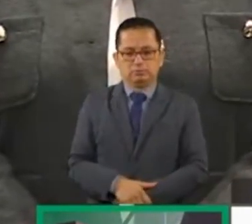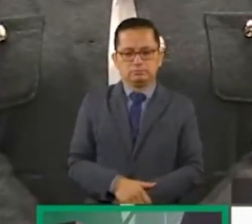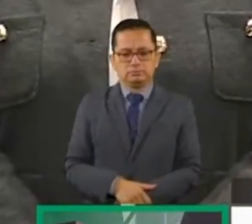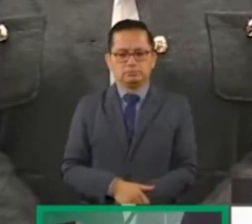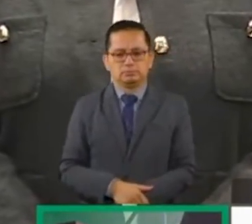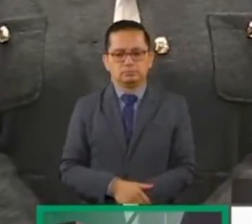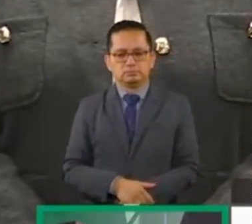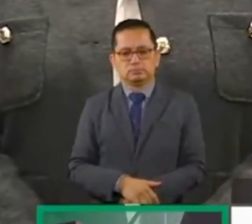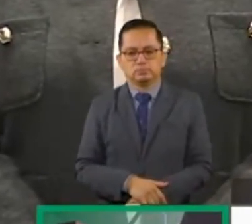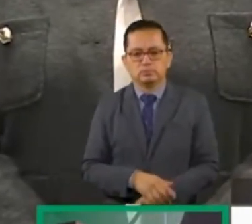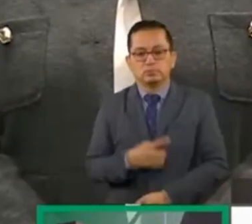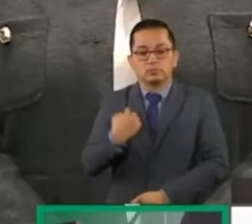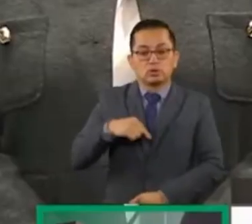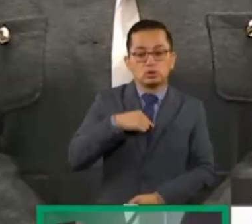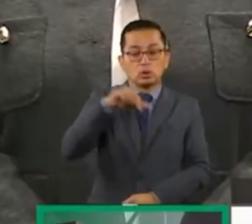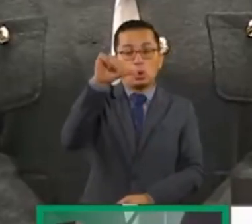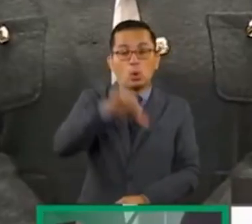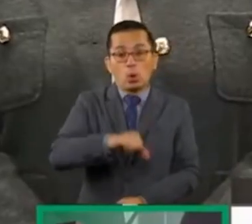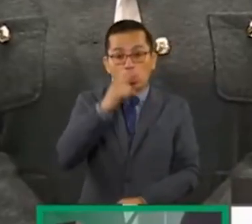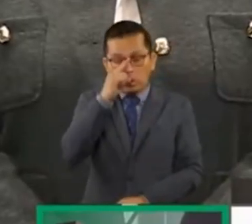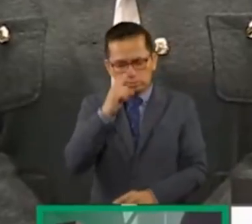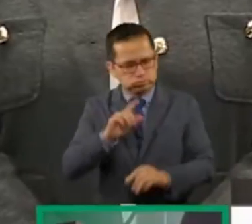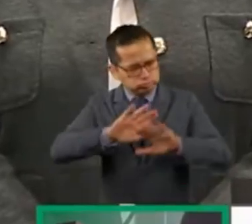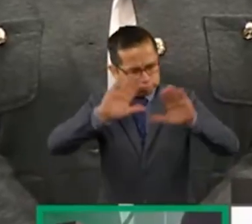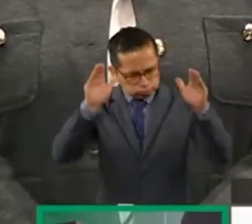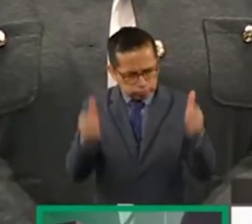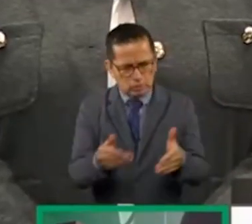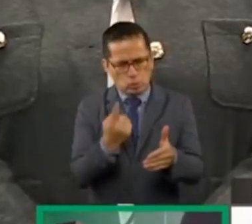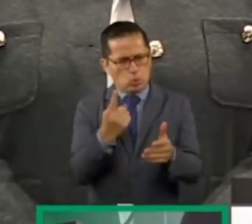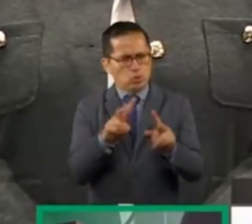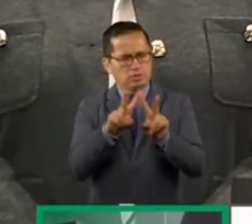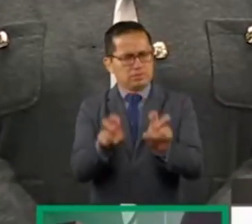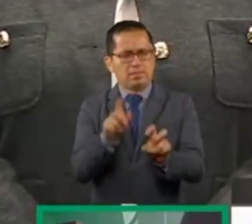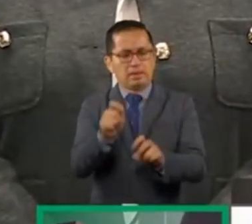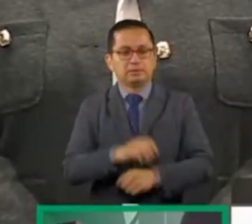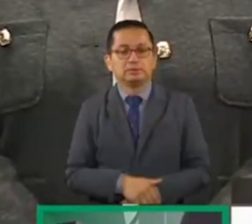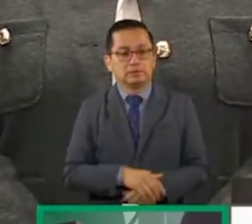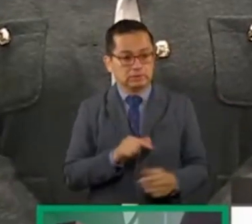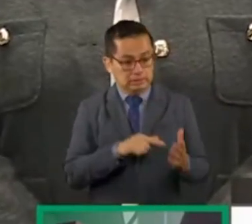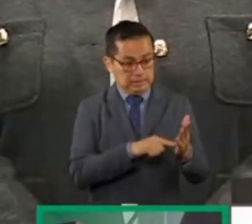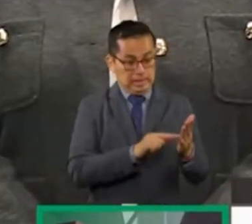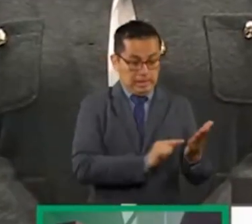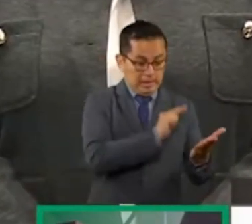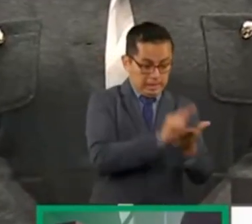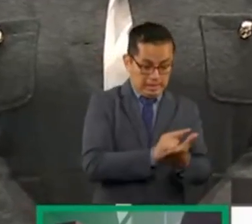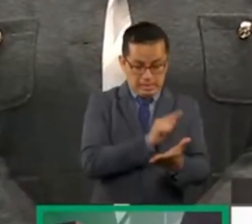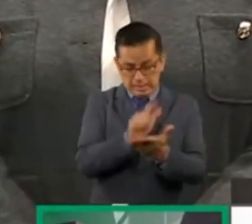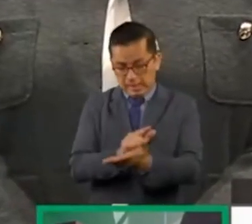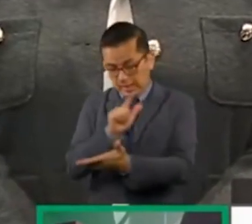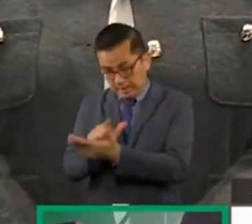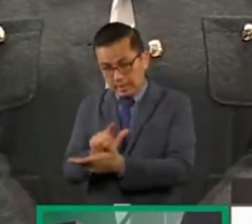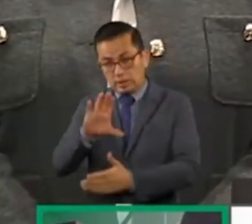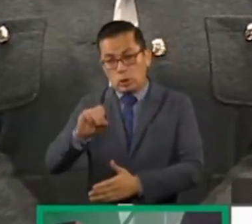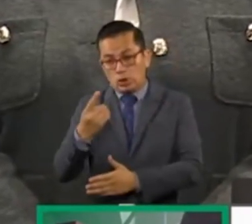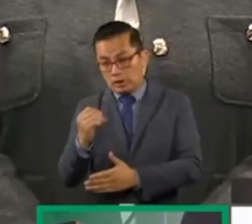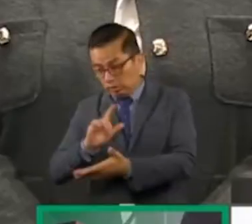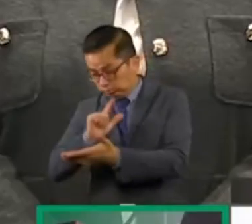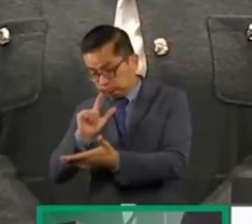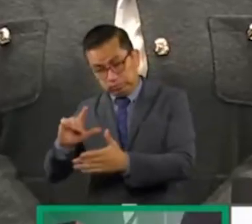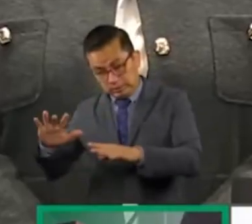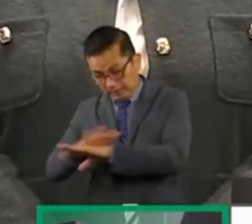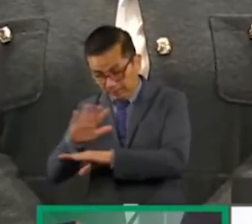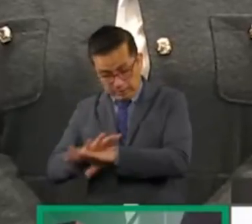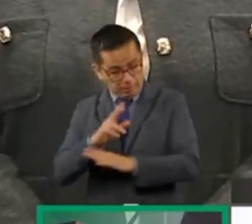Lo que hoy nos reúne es la reforma a varias leyes y códigos relativos a la estructura y funcionamiento de la Guardia